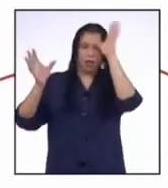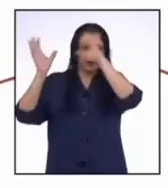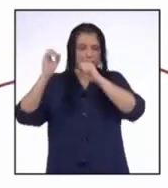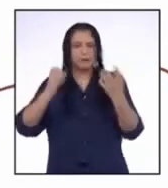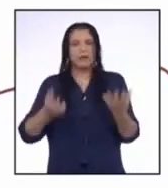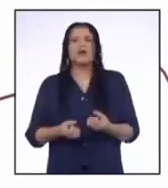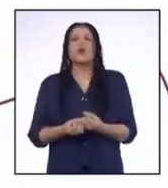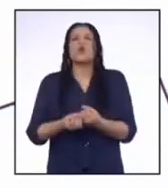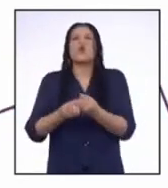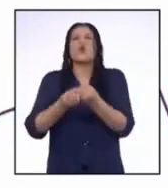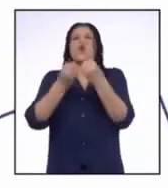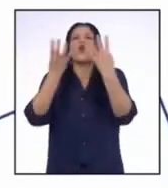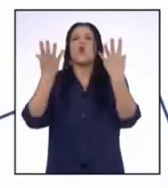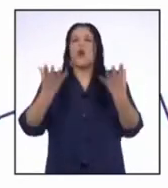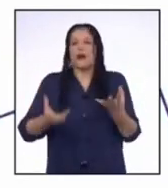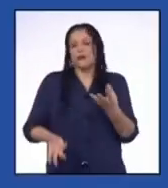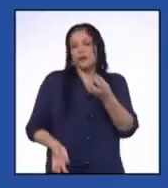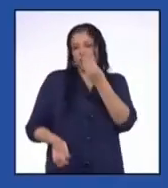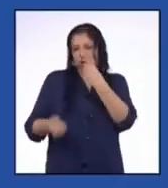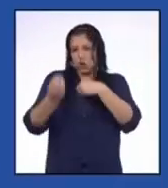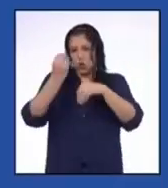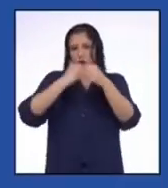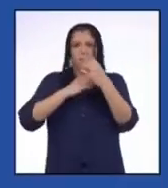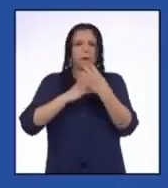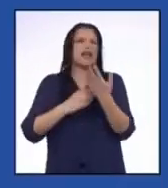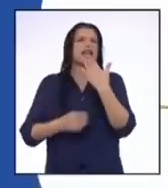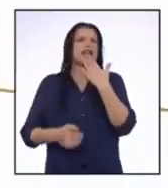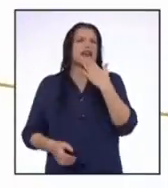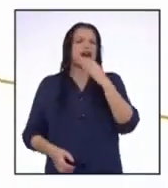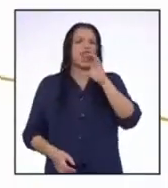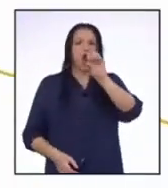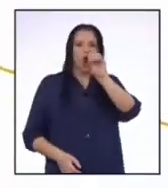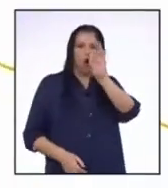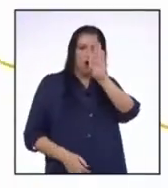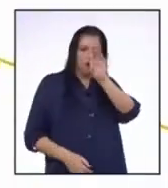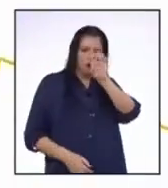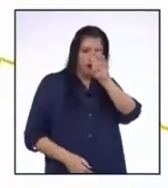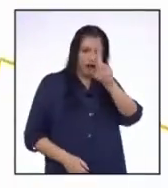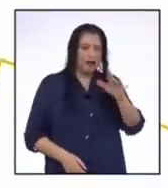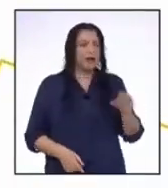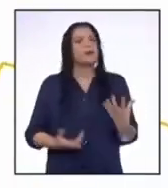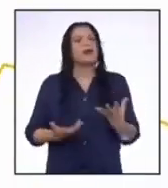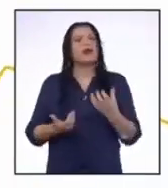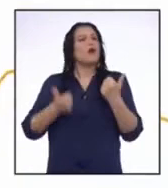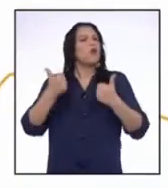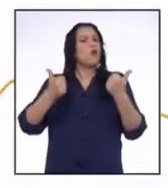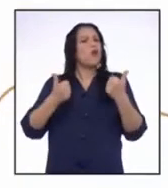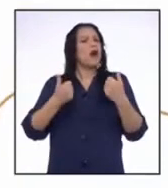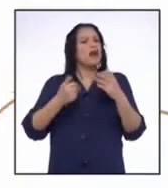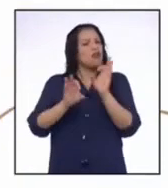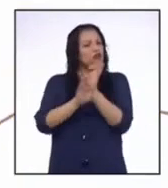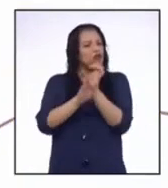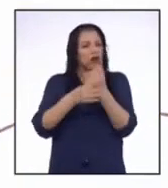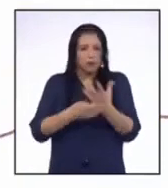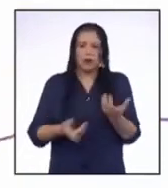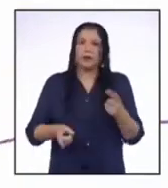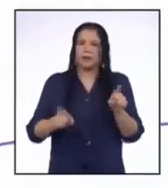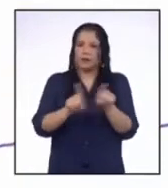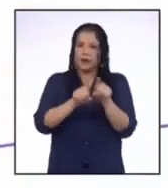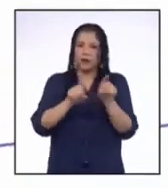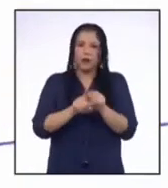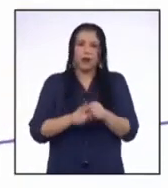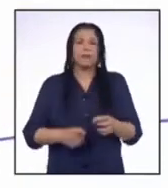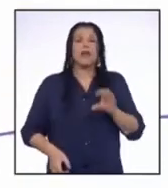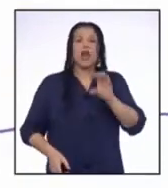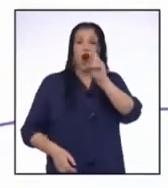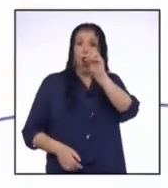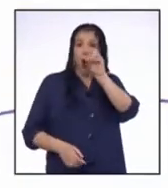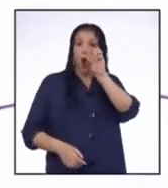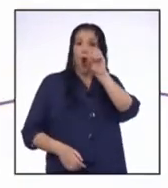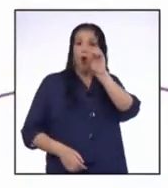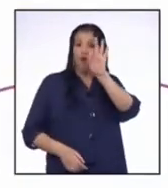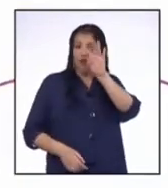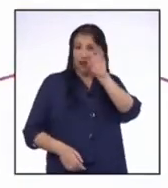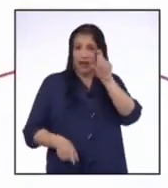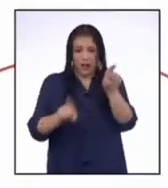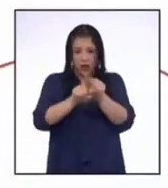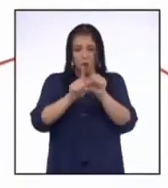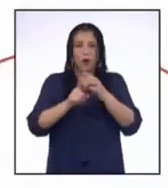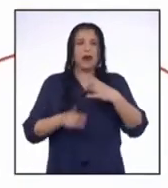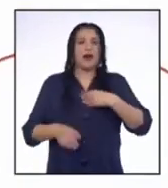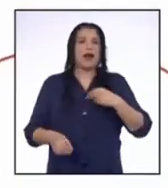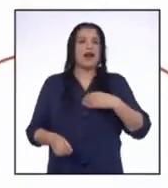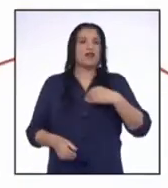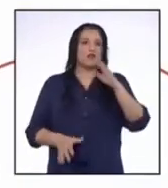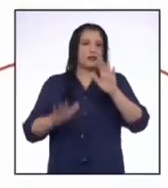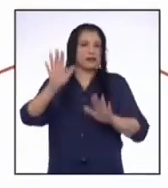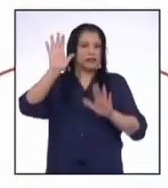el cálculo de las calorías que necesita Ofelia. El procedimiento que seguí es similar. Ofelia también tiene 16 años, pero